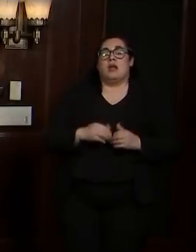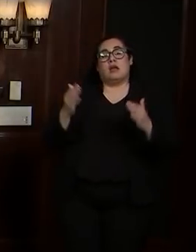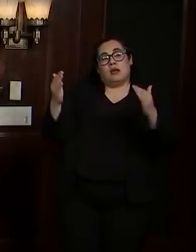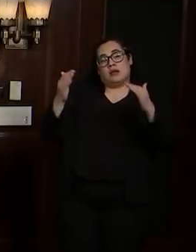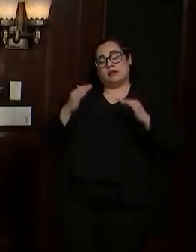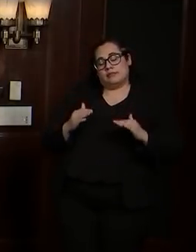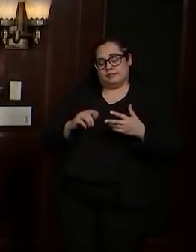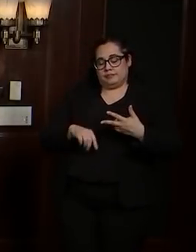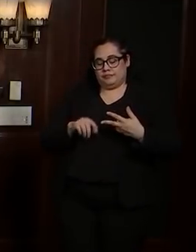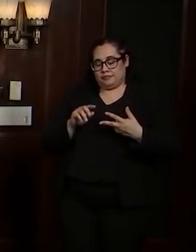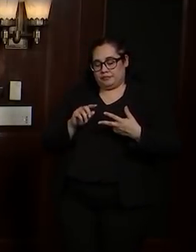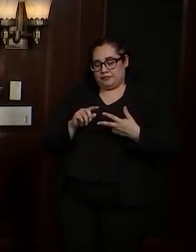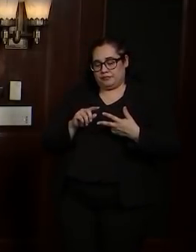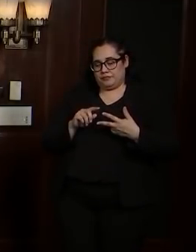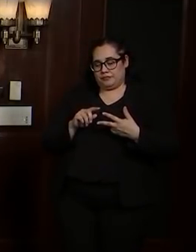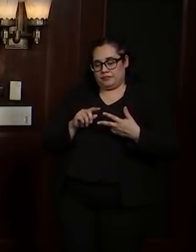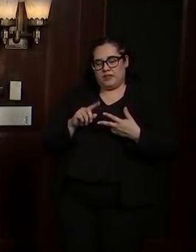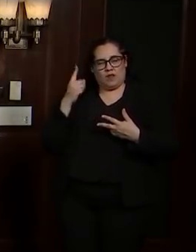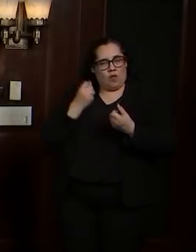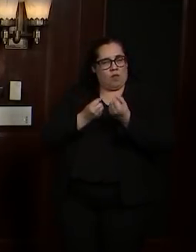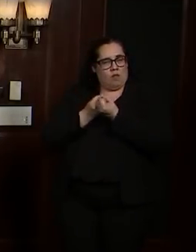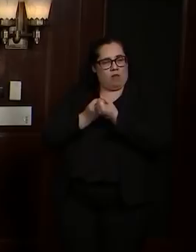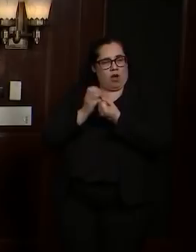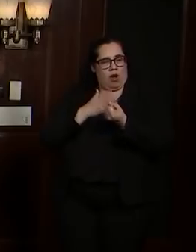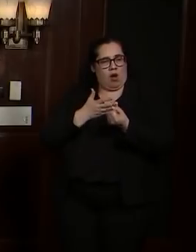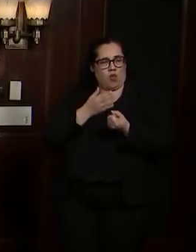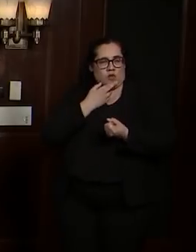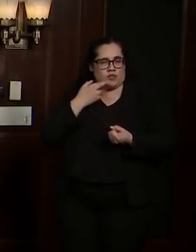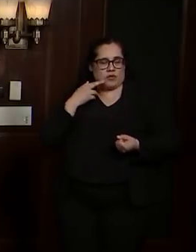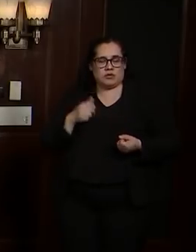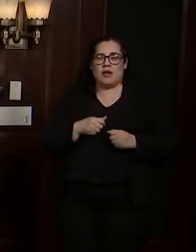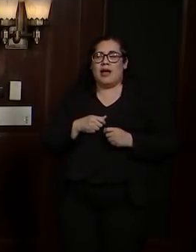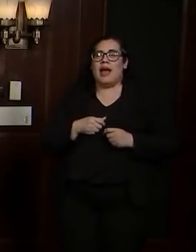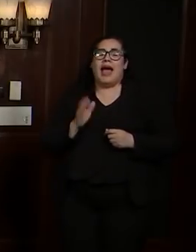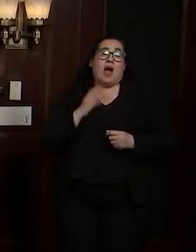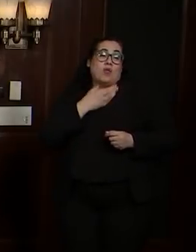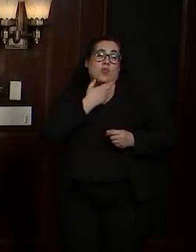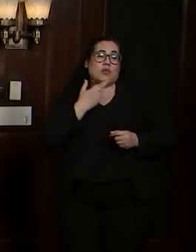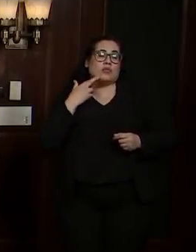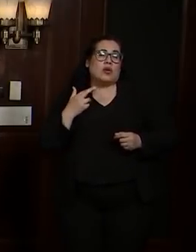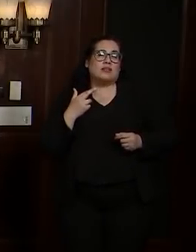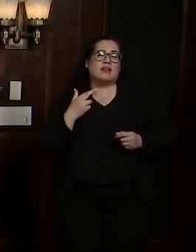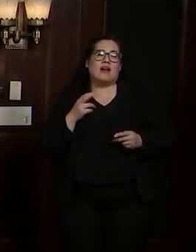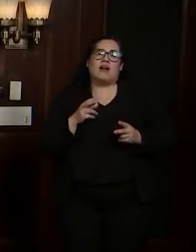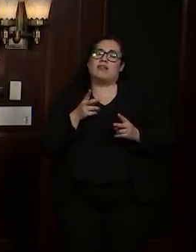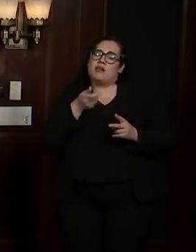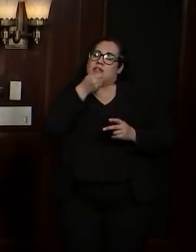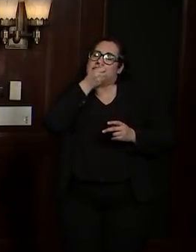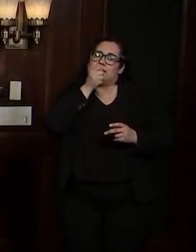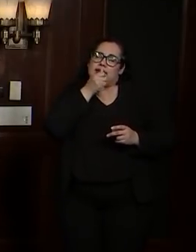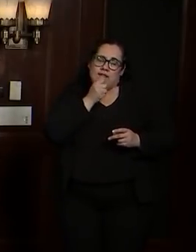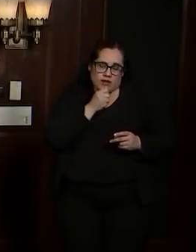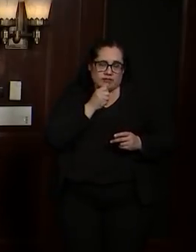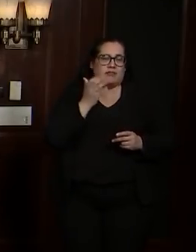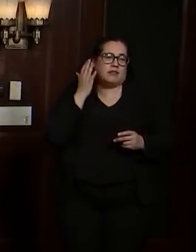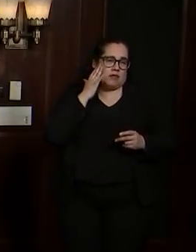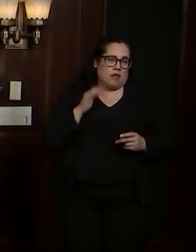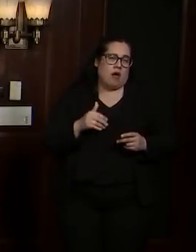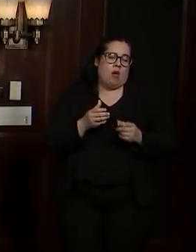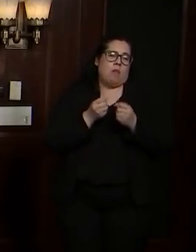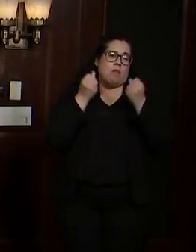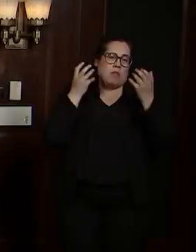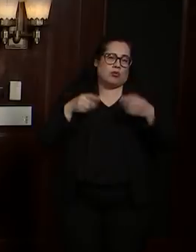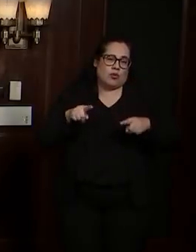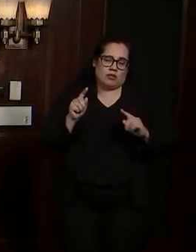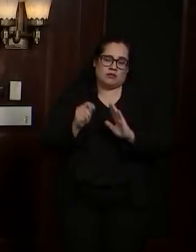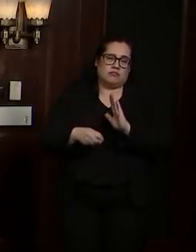Segundo, por el apoyar de nuestros restaurantes están sufriendo mucho